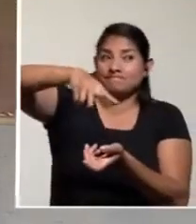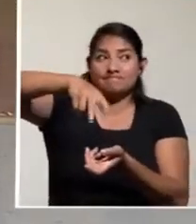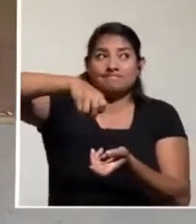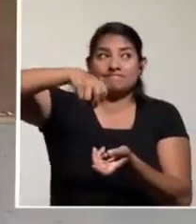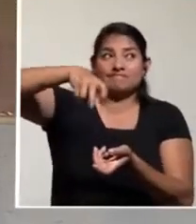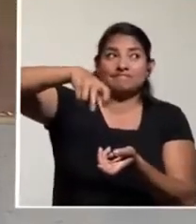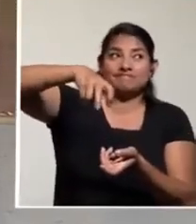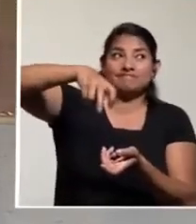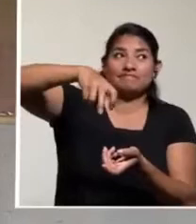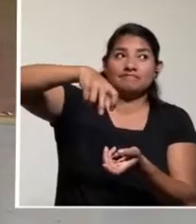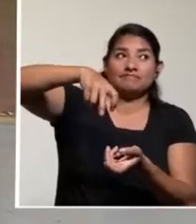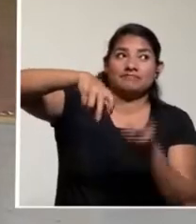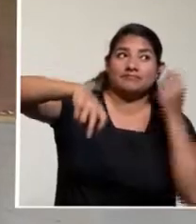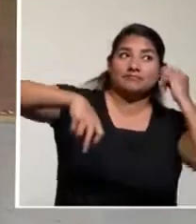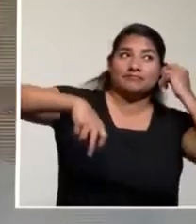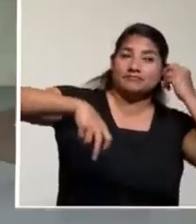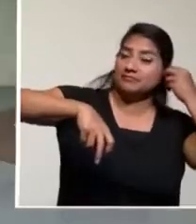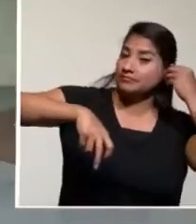¡Estatua!